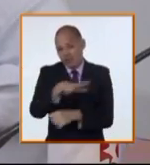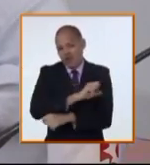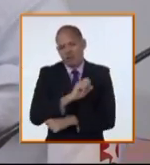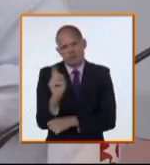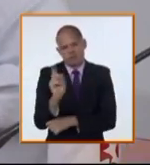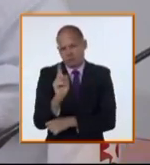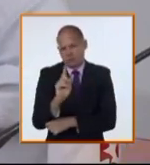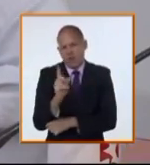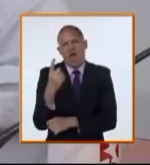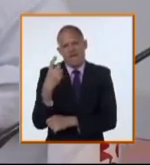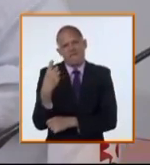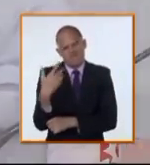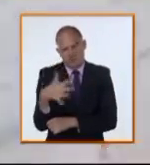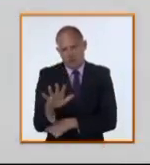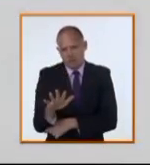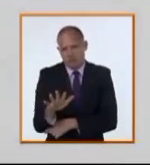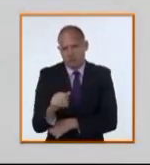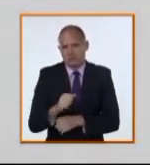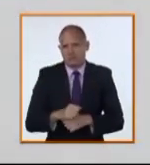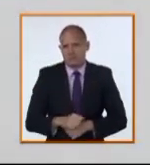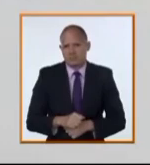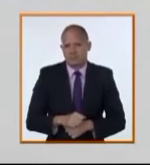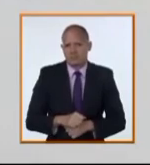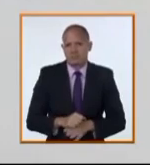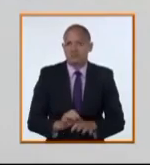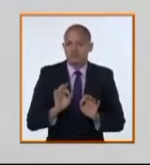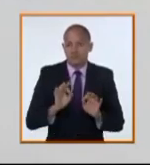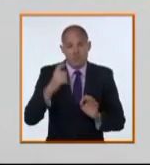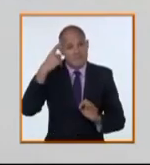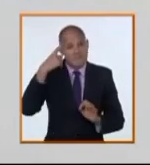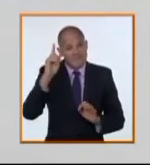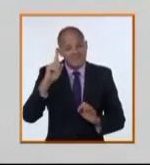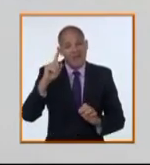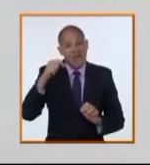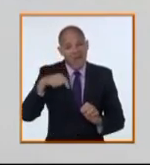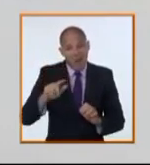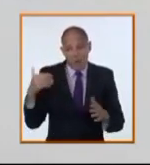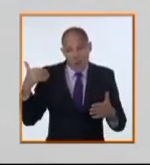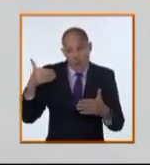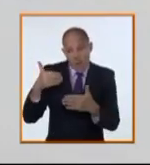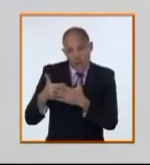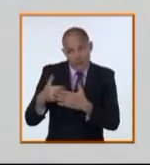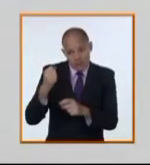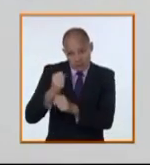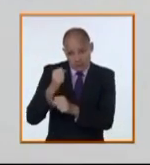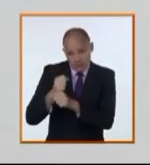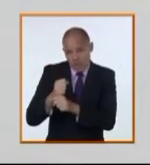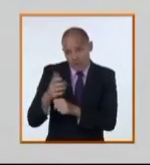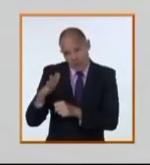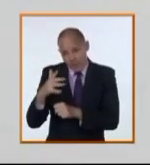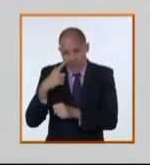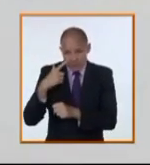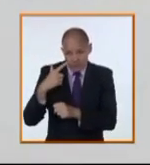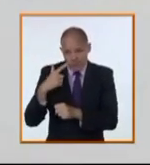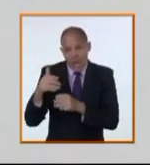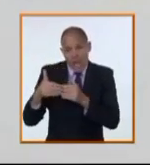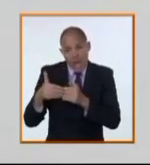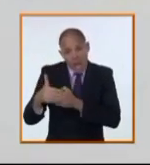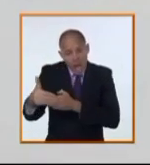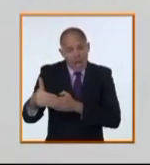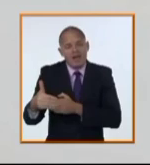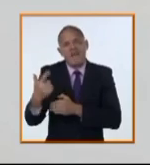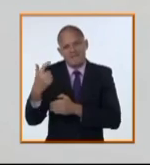conformidad sino que tiene que ser un un incentivo para cumplir la meta Y lograr que todos los puntos nuestros de venta